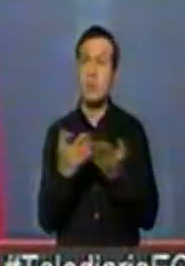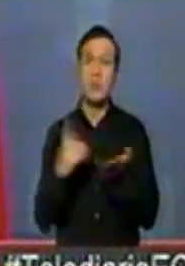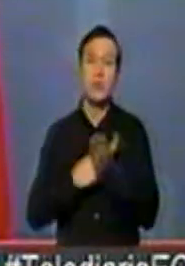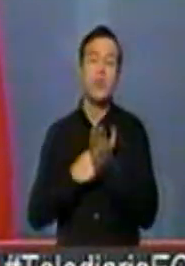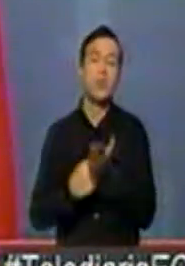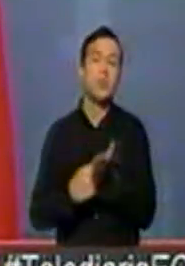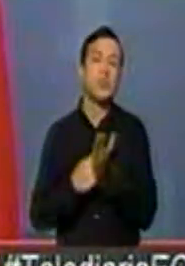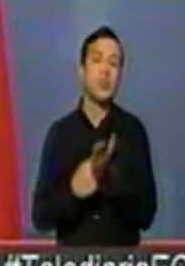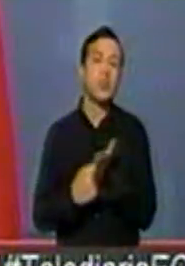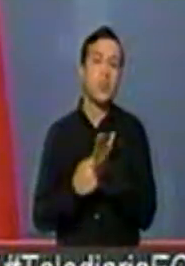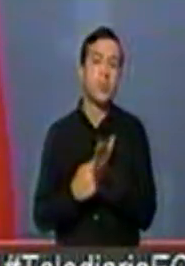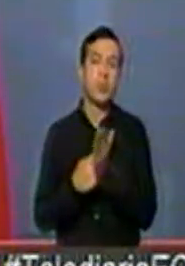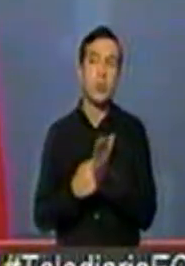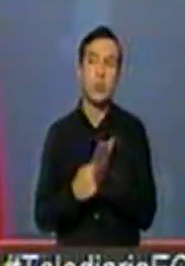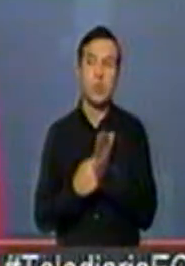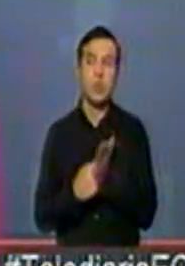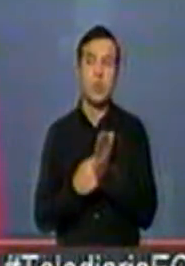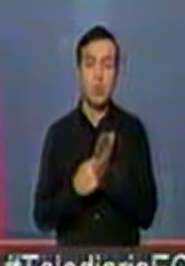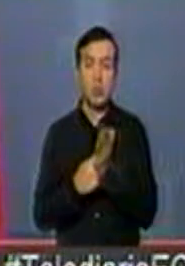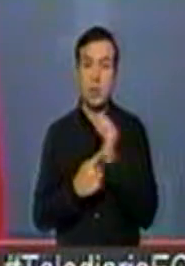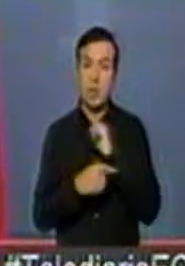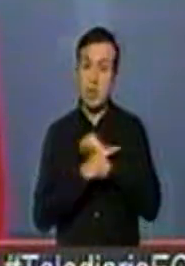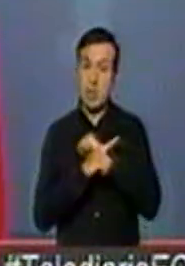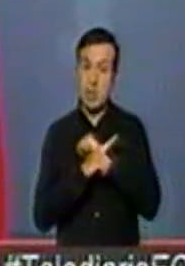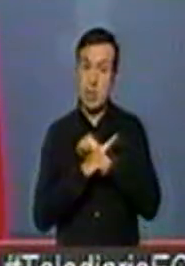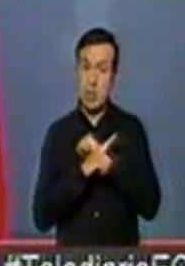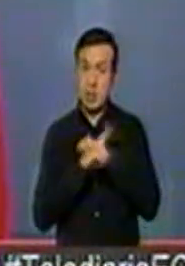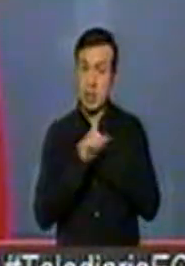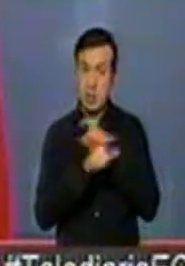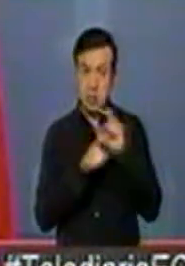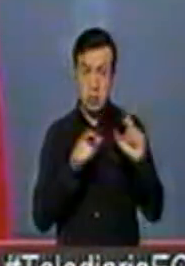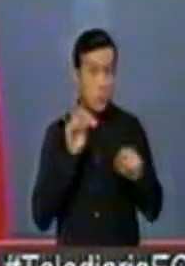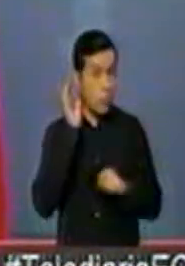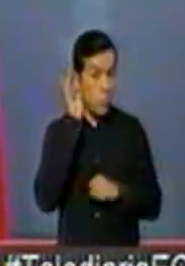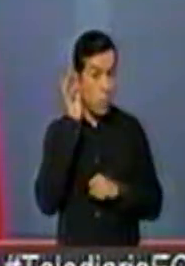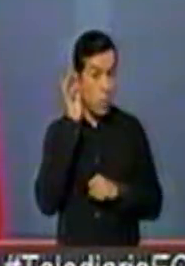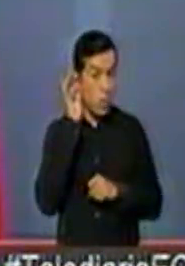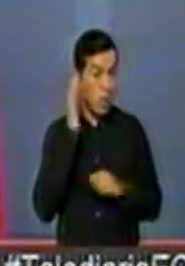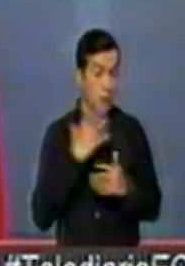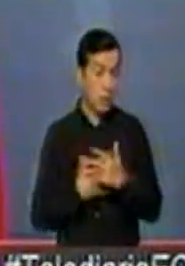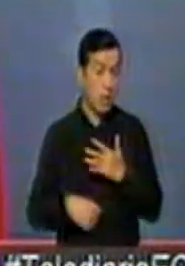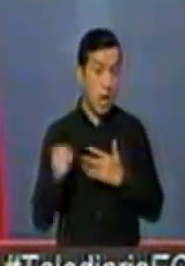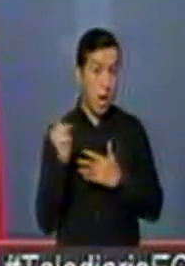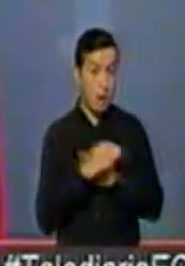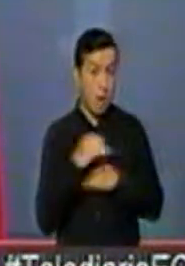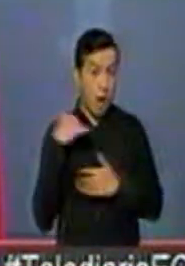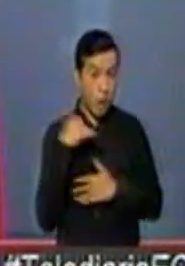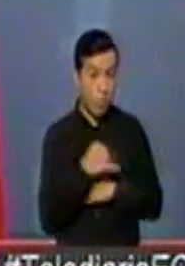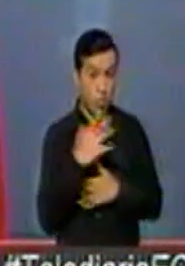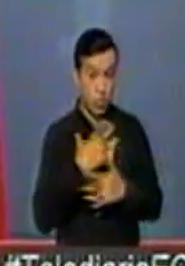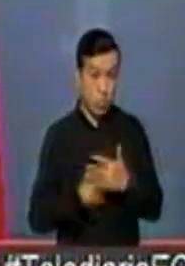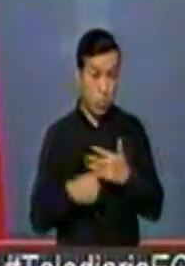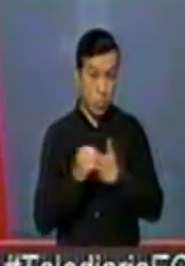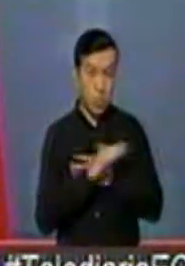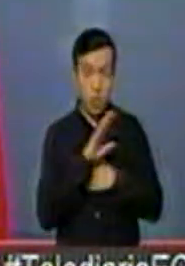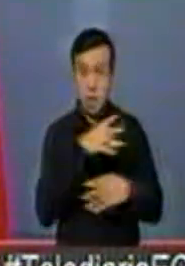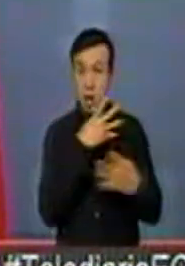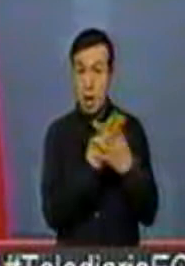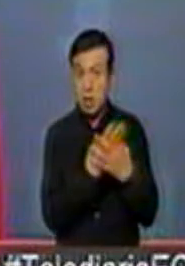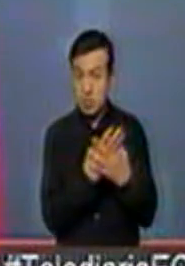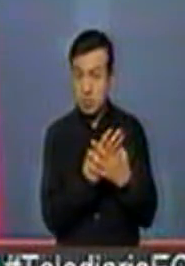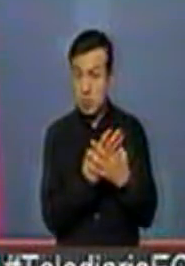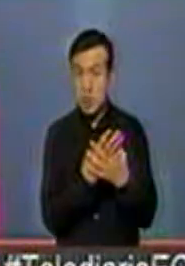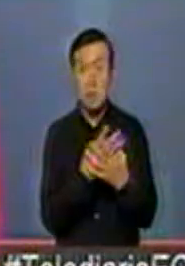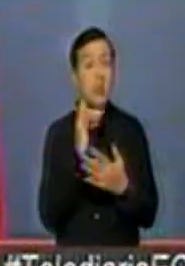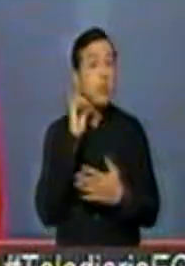era si se debe seguir sancionando con cárcel pues el aborto después de una violación, en el caso de niñas,